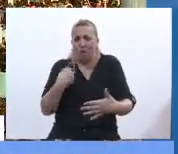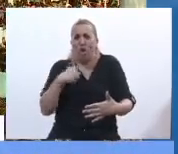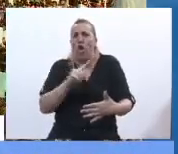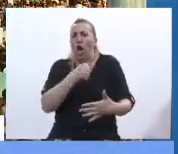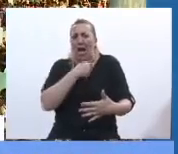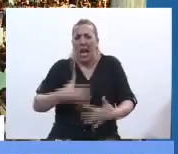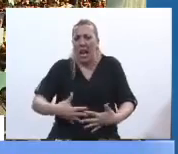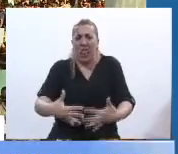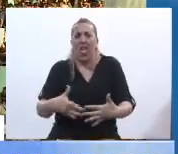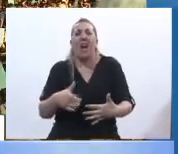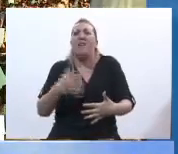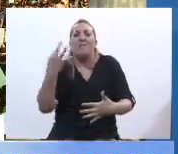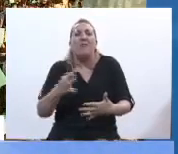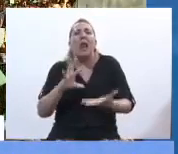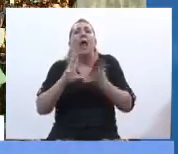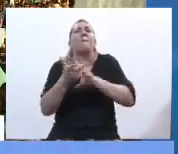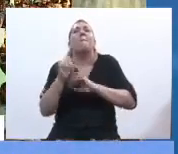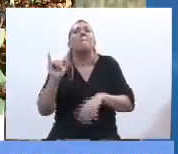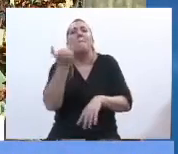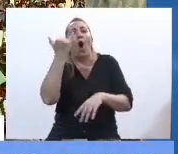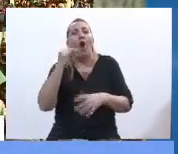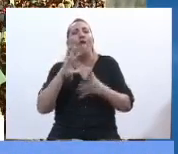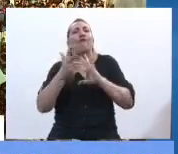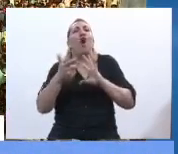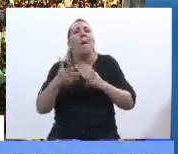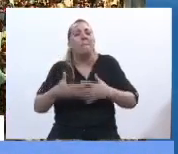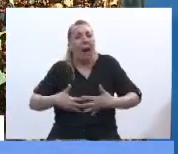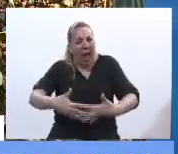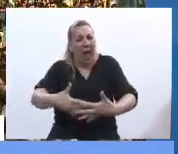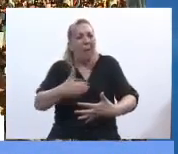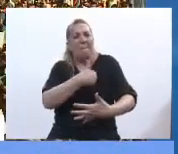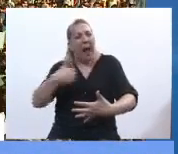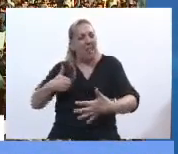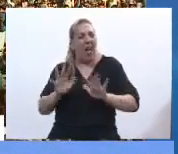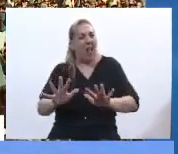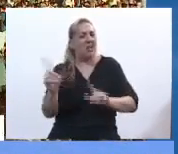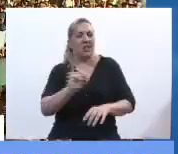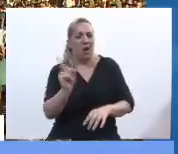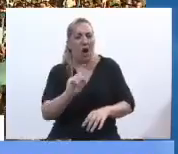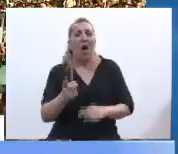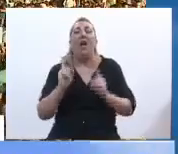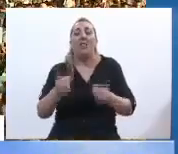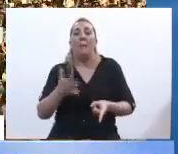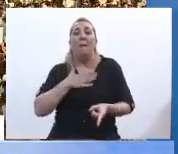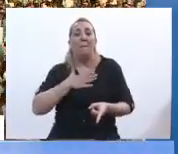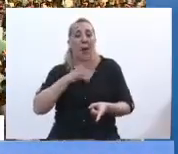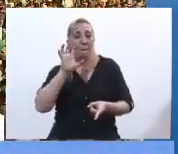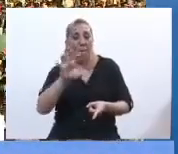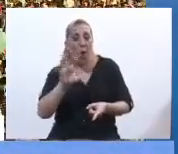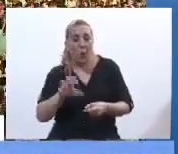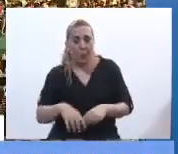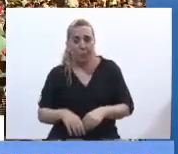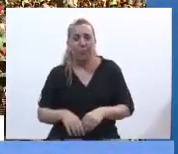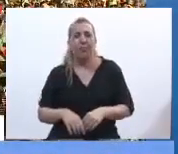el mejor contexto para llevar adelante la maternidad. También mi provincia tiene la tasa de